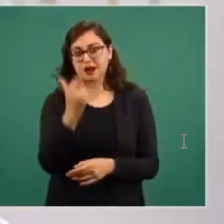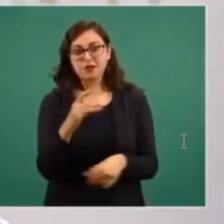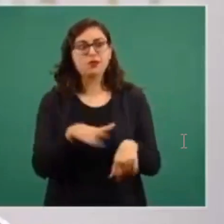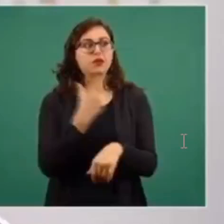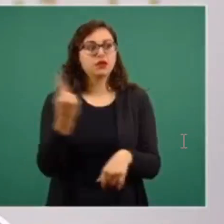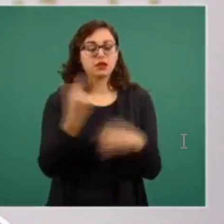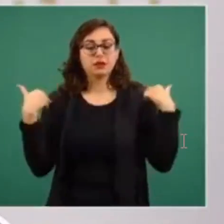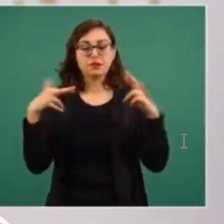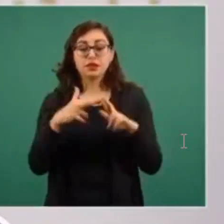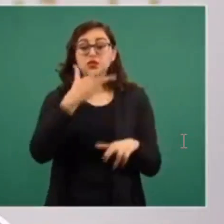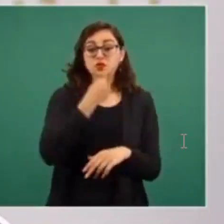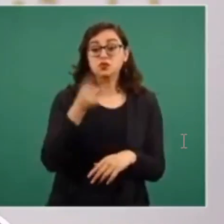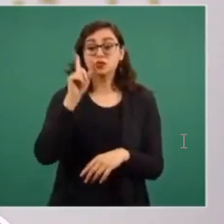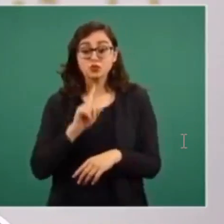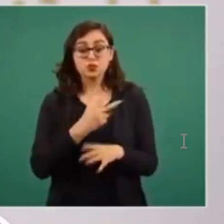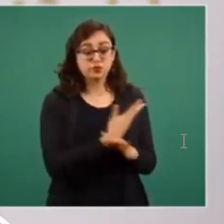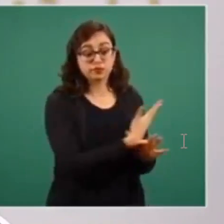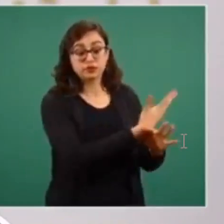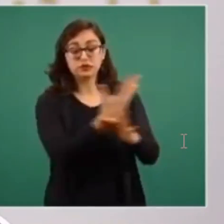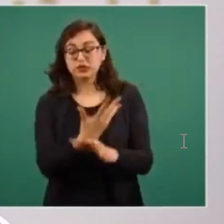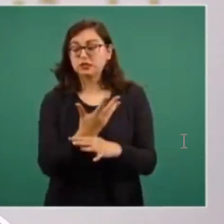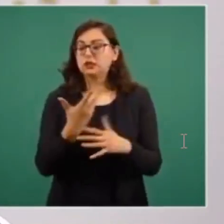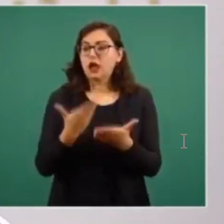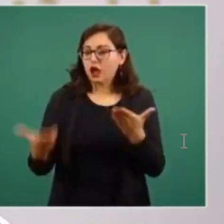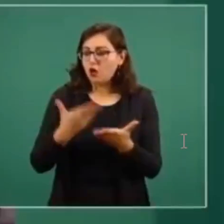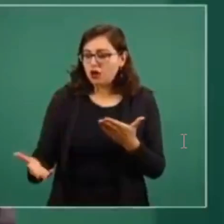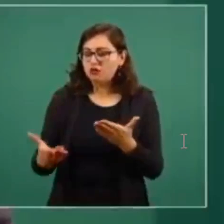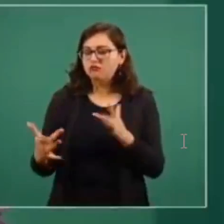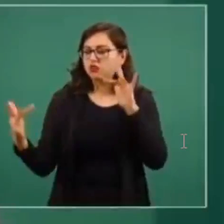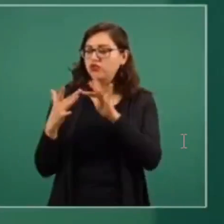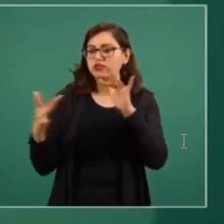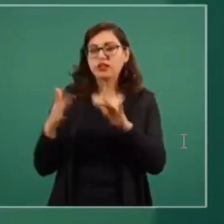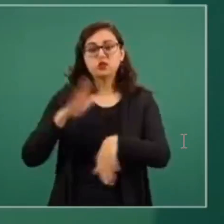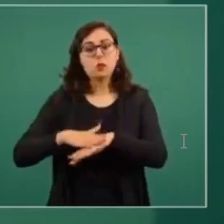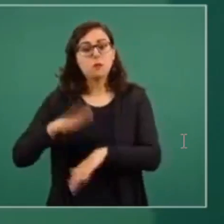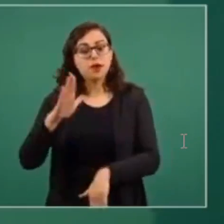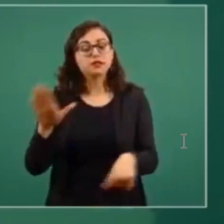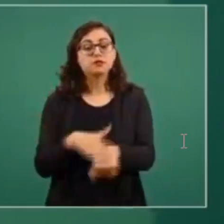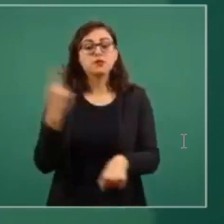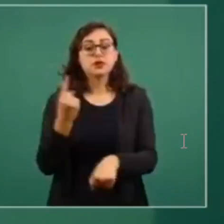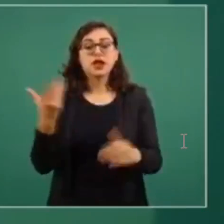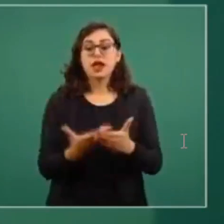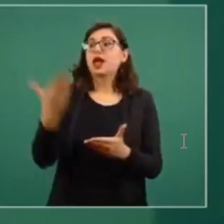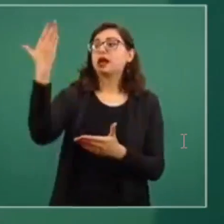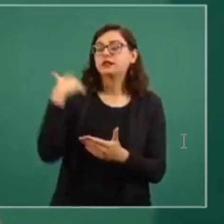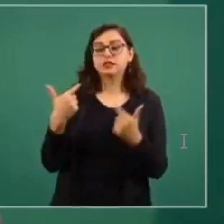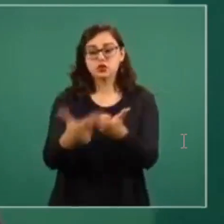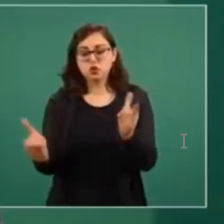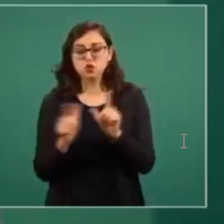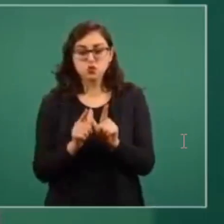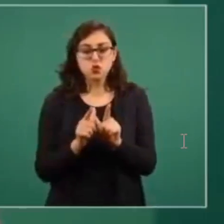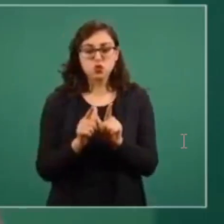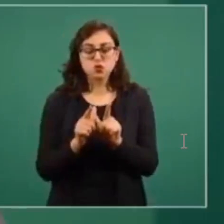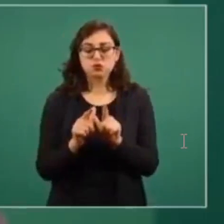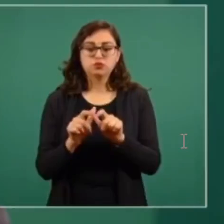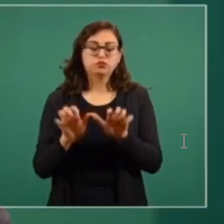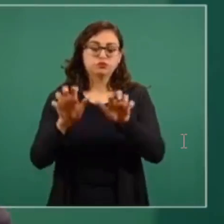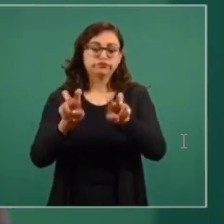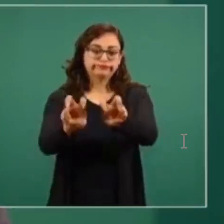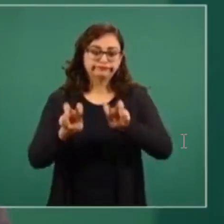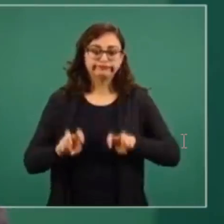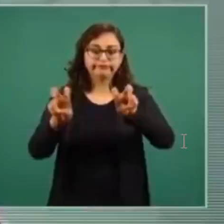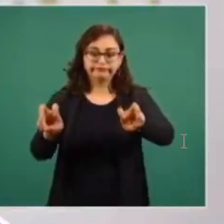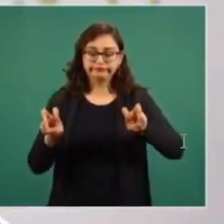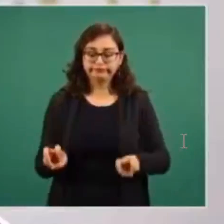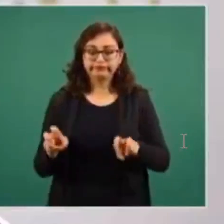maestros que están más cerca de sus alumnos hoy que antes, porque antes eran maestros frente a grupo, y con quien trataban eran fundamentalmente con un grupo,